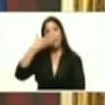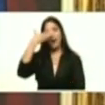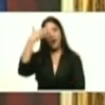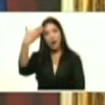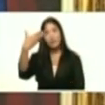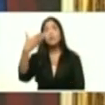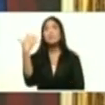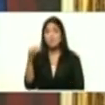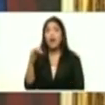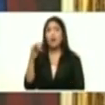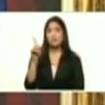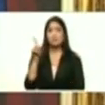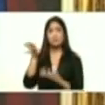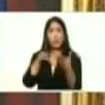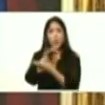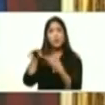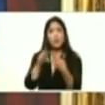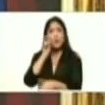ya lo está tocando, pues,